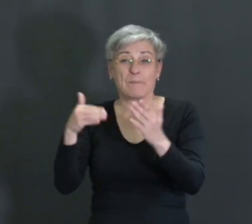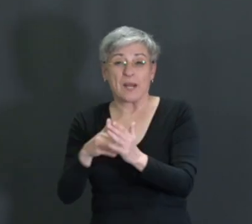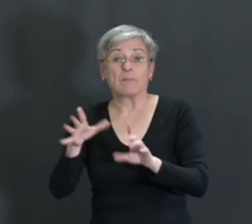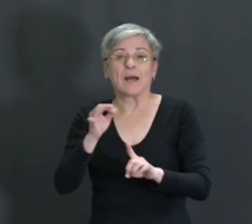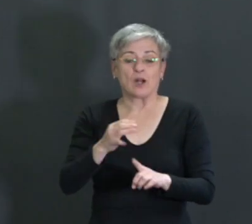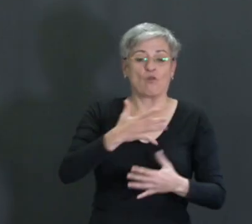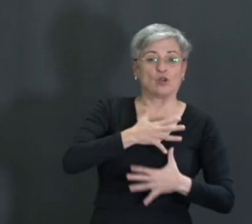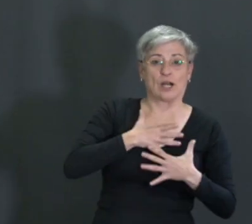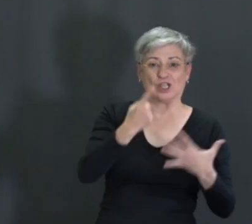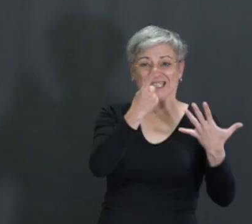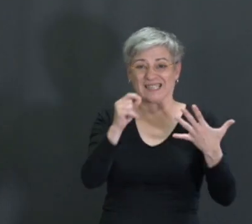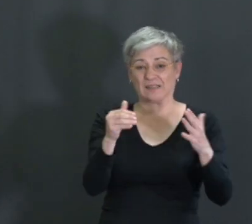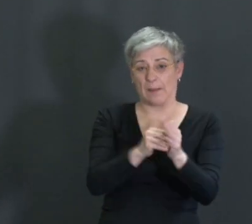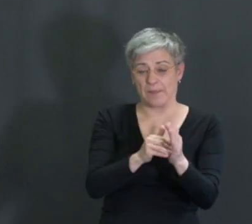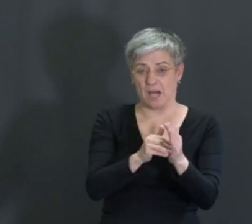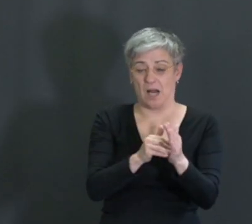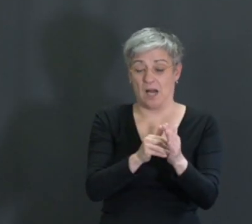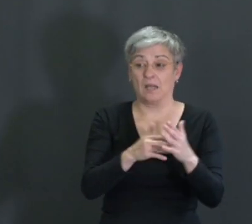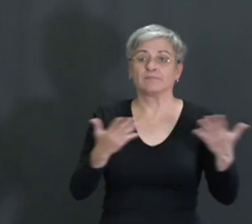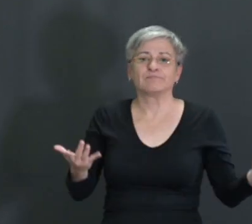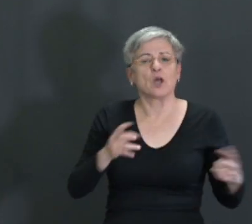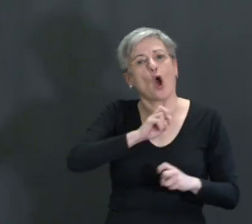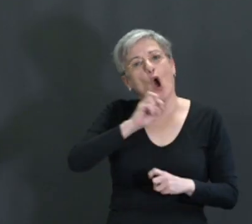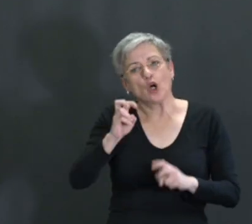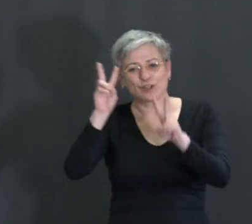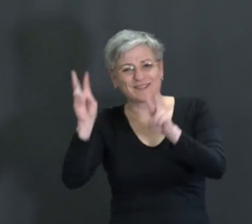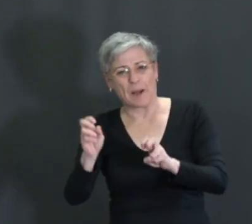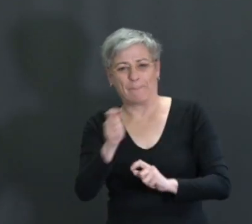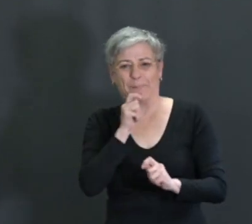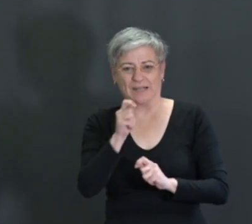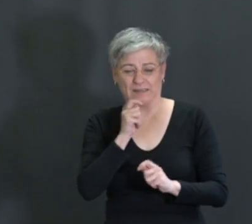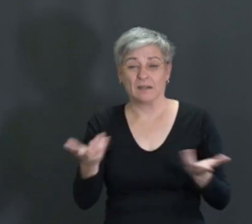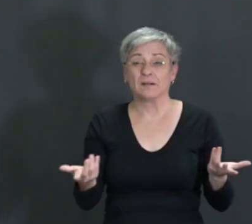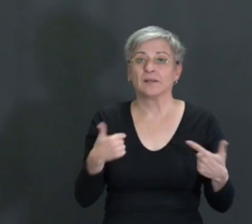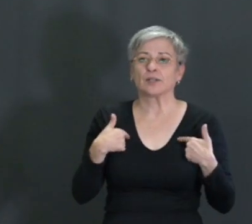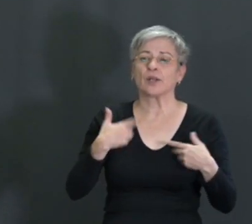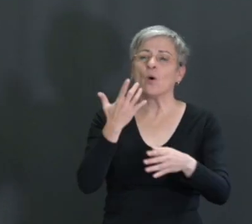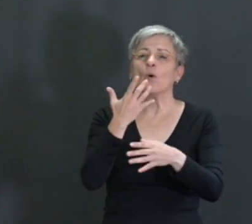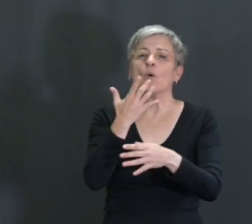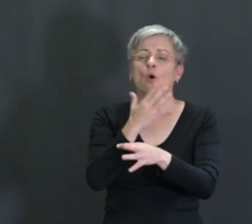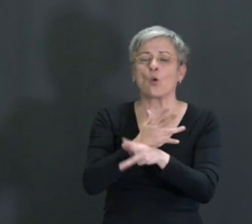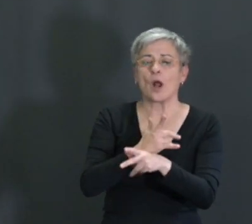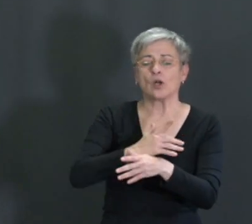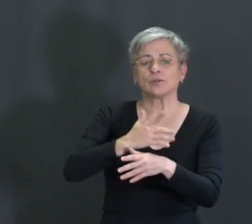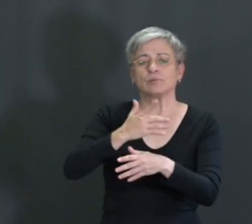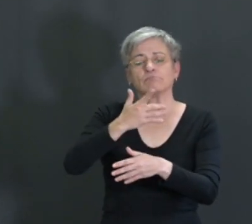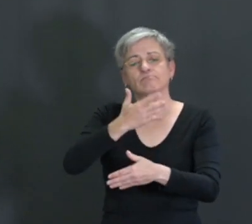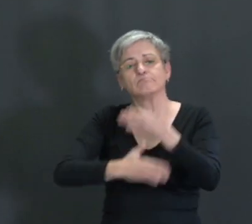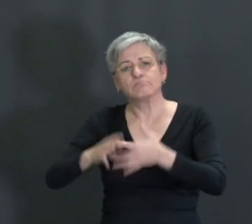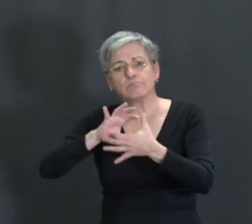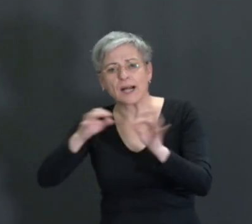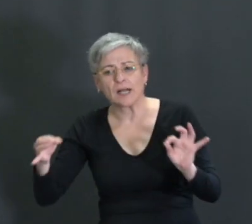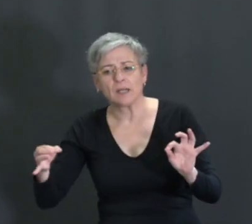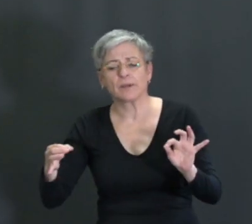Luego prensa, pues otro núcleo importantísimo. Entonces, unos Juegos Paralímpicos dejan legado, hacen cambiar